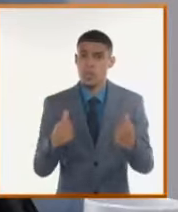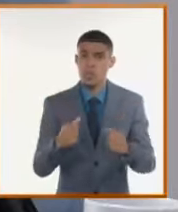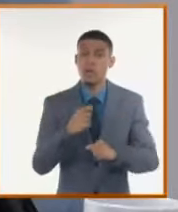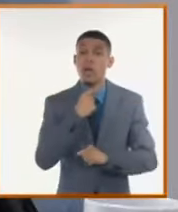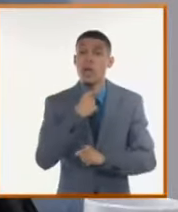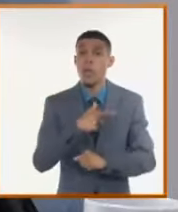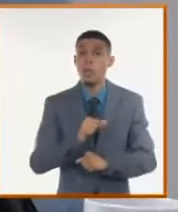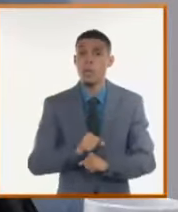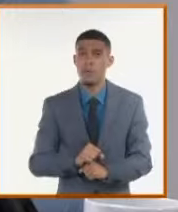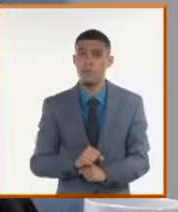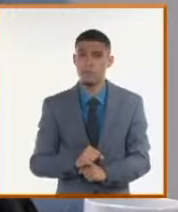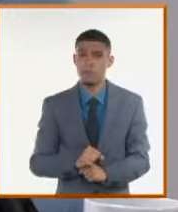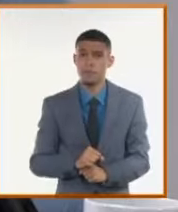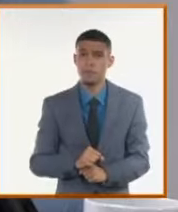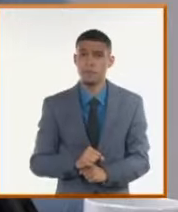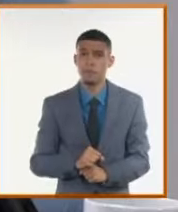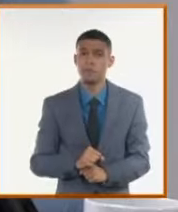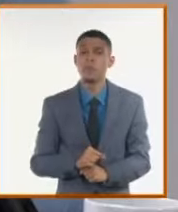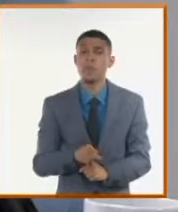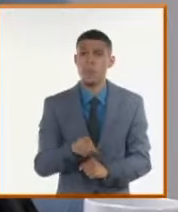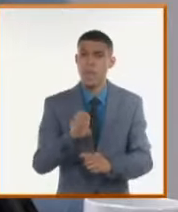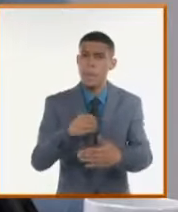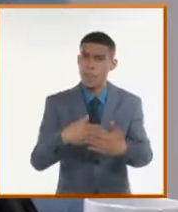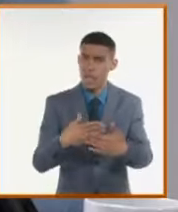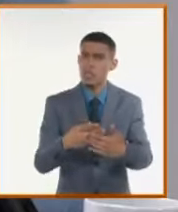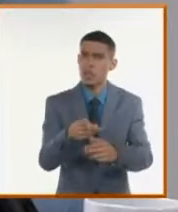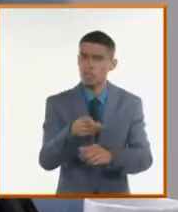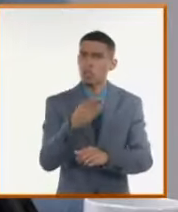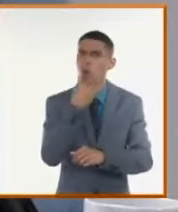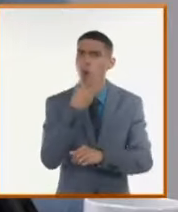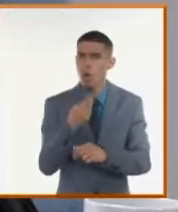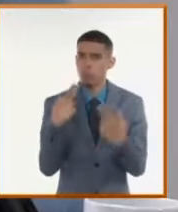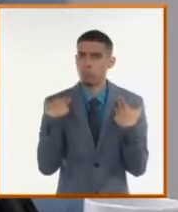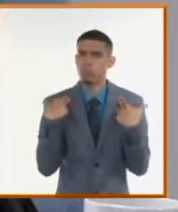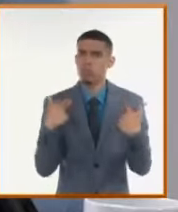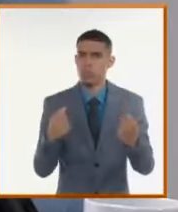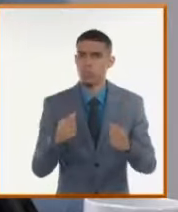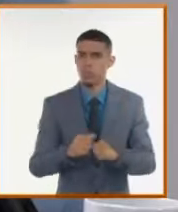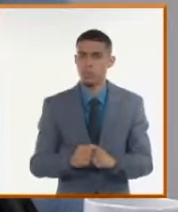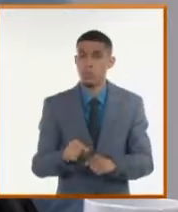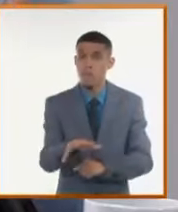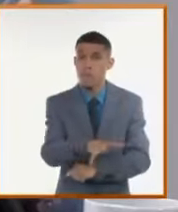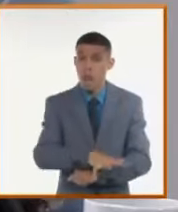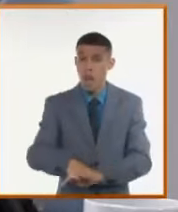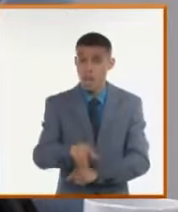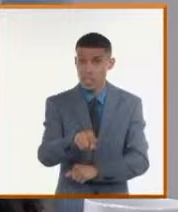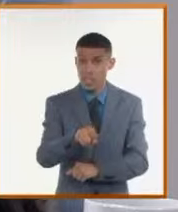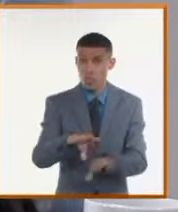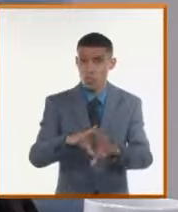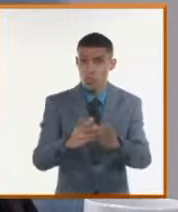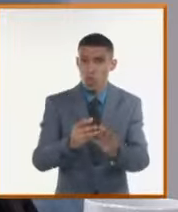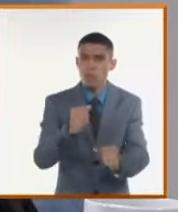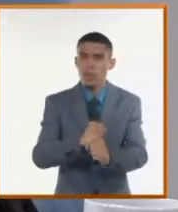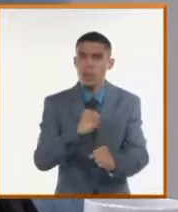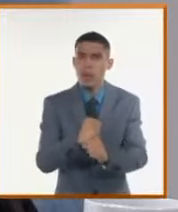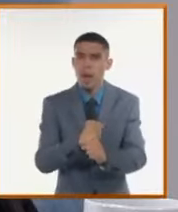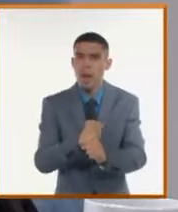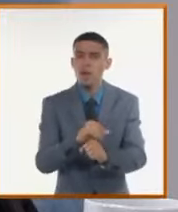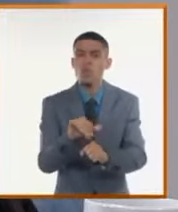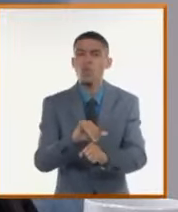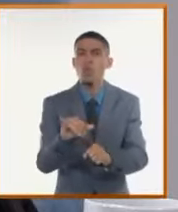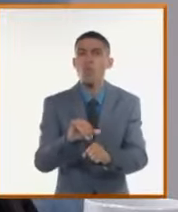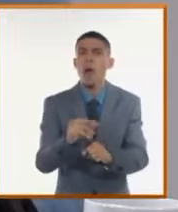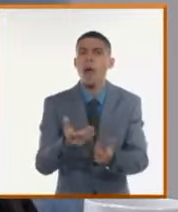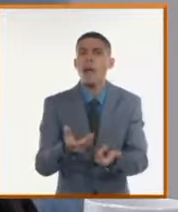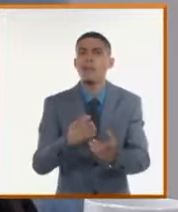ejemplo de ellos En otra en otras empresas del sistema Igualmente en la base que tiene que ver con las operaciones y con todo la red de la